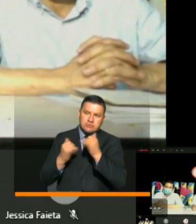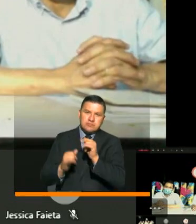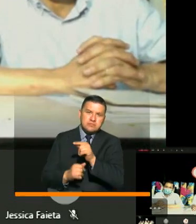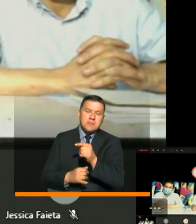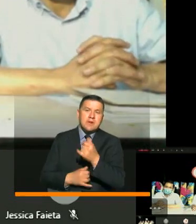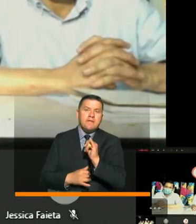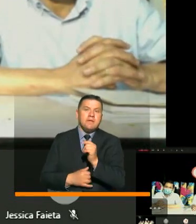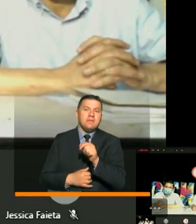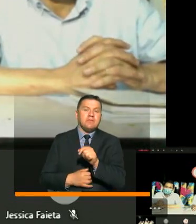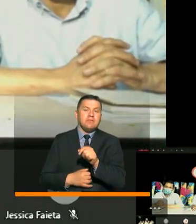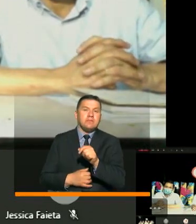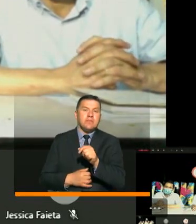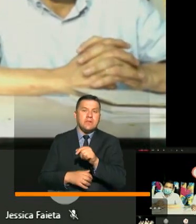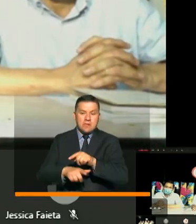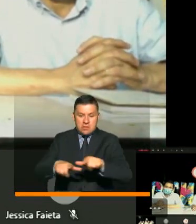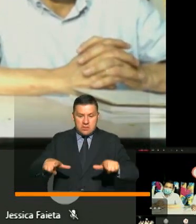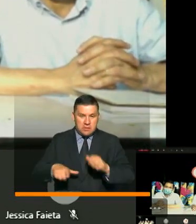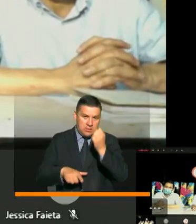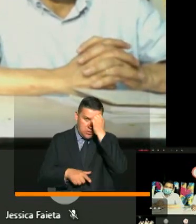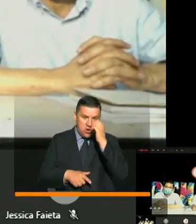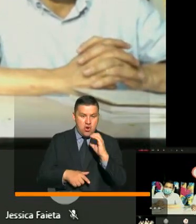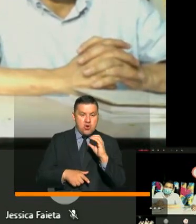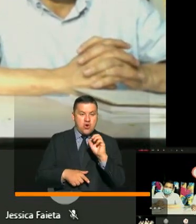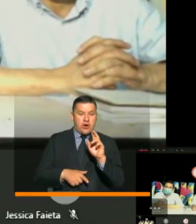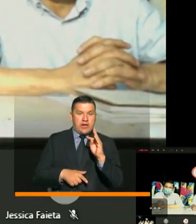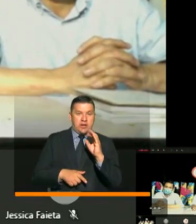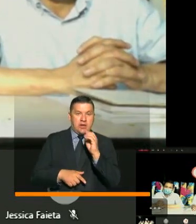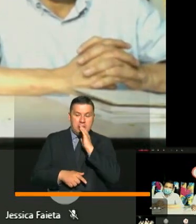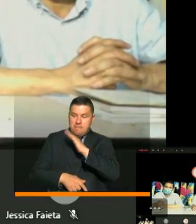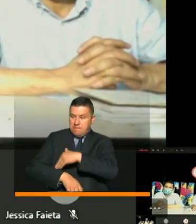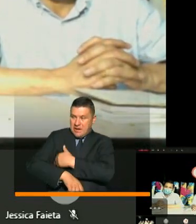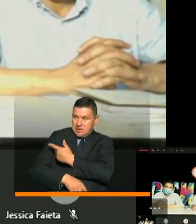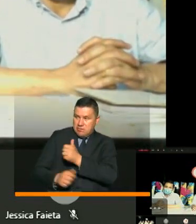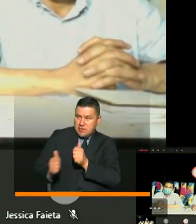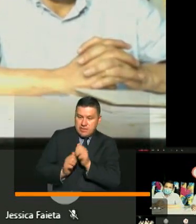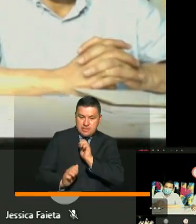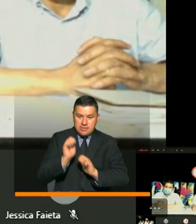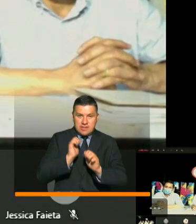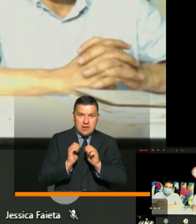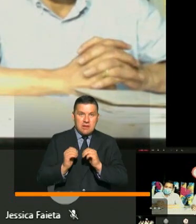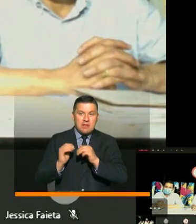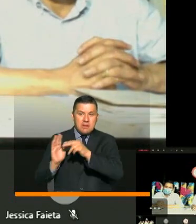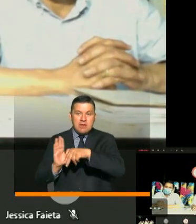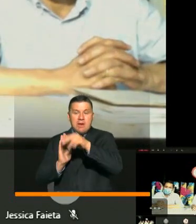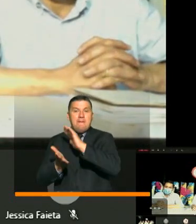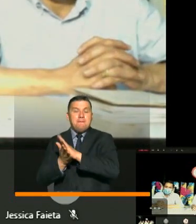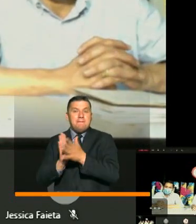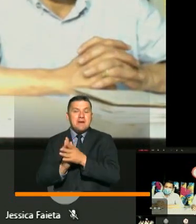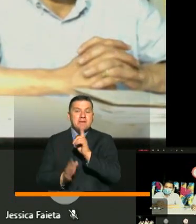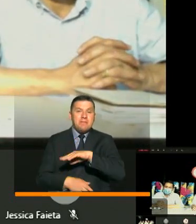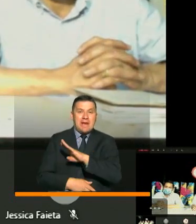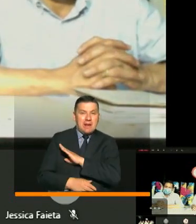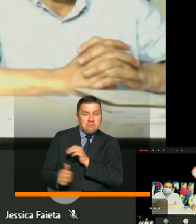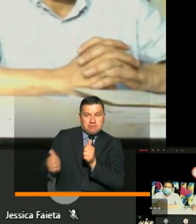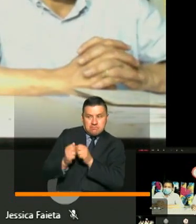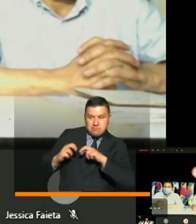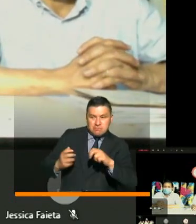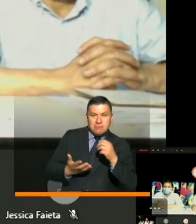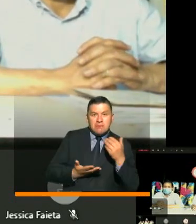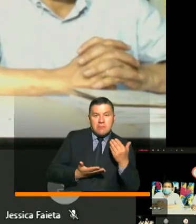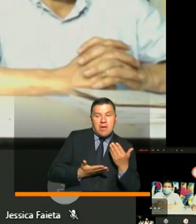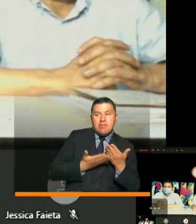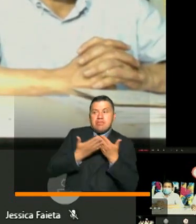finalizar, acabamos aquí en la Plaza Principal de Corinto, en compañía del Ministro de Defensa y del Alto Comisionado y de la señora Alcaldesa, de hacer